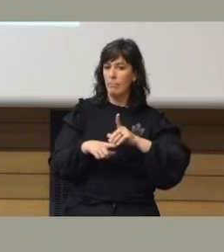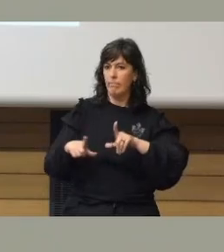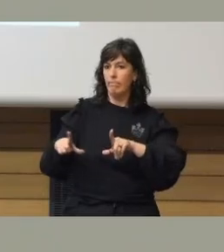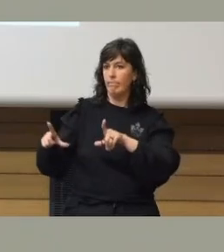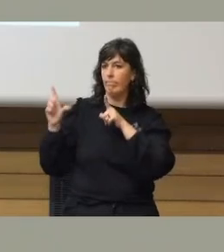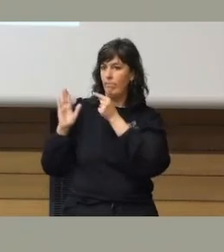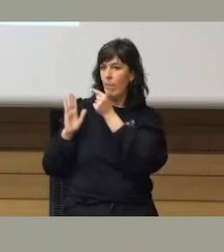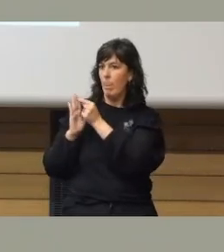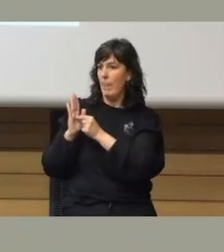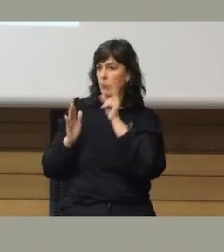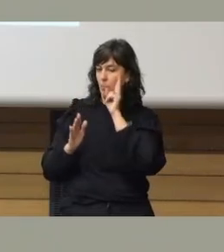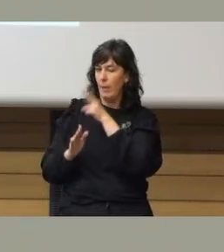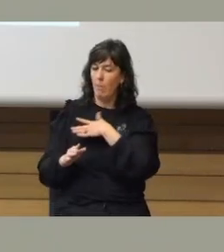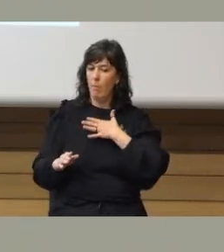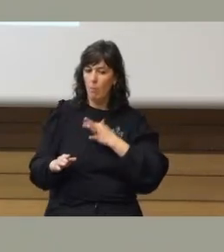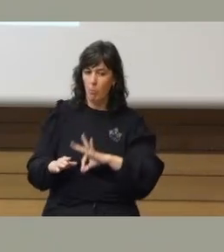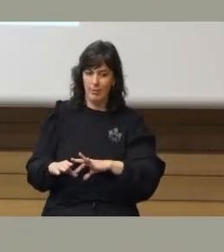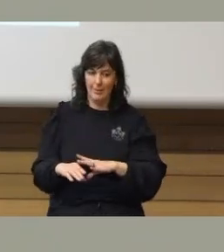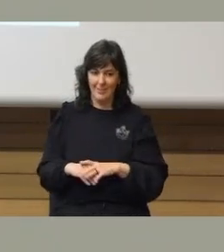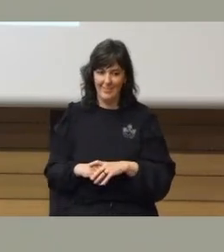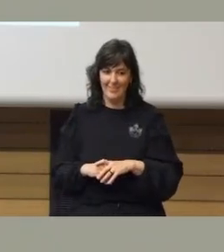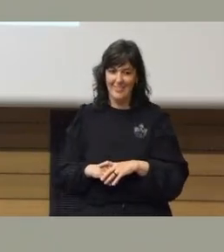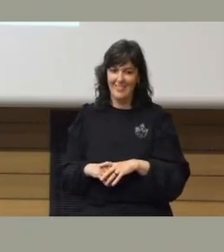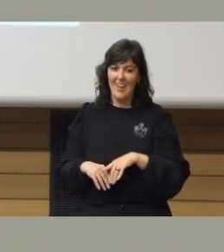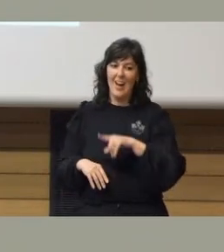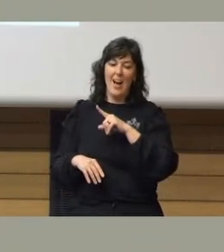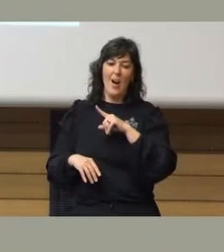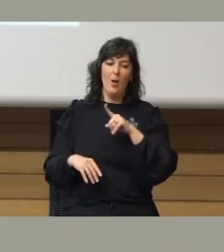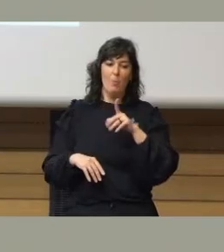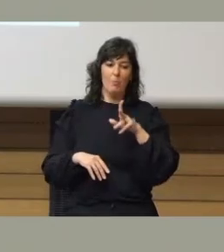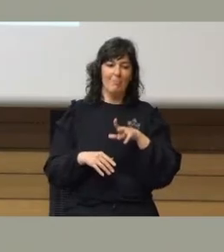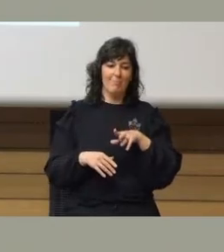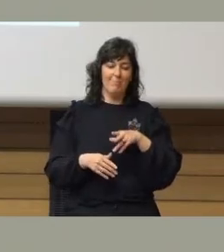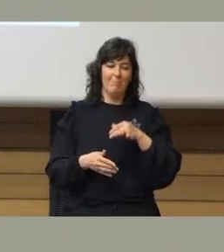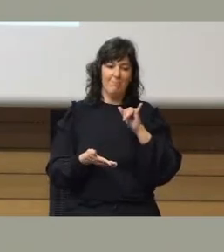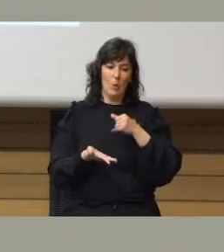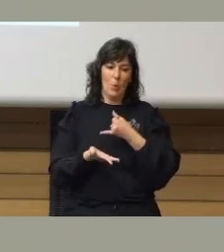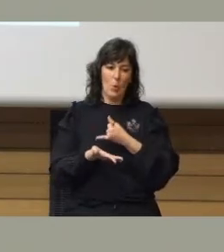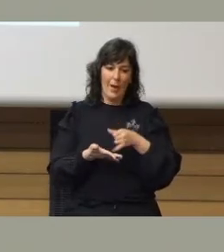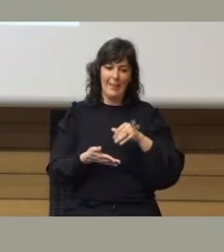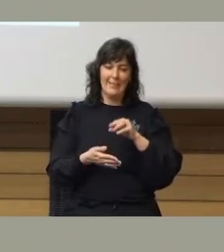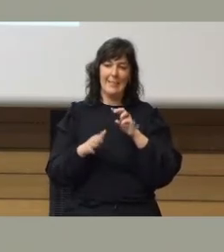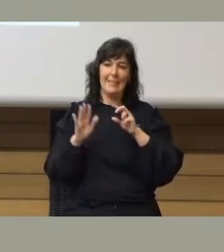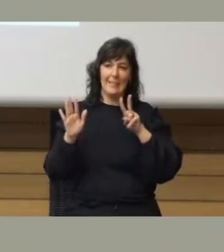cristal o MDMA, 11 por cocaína, 7 por cannabis. Y las mezclas alcohol y